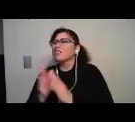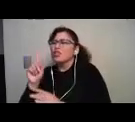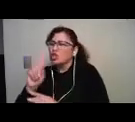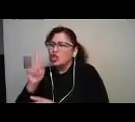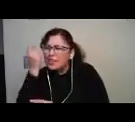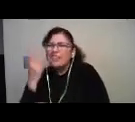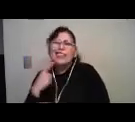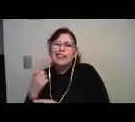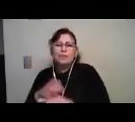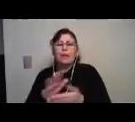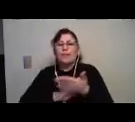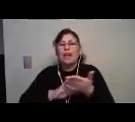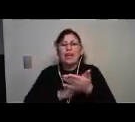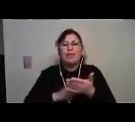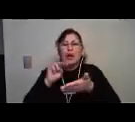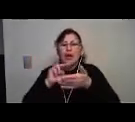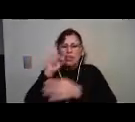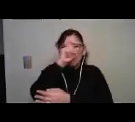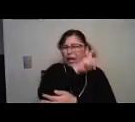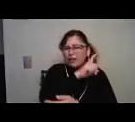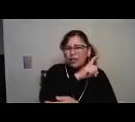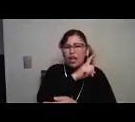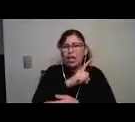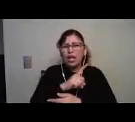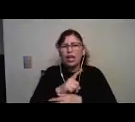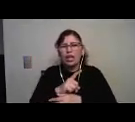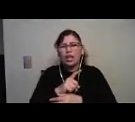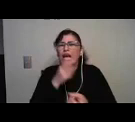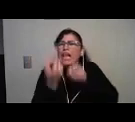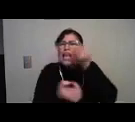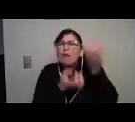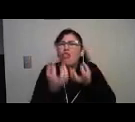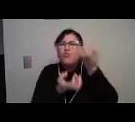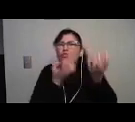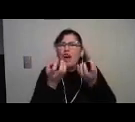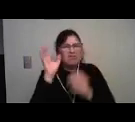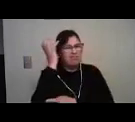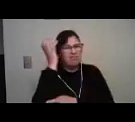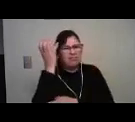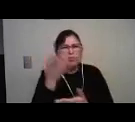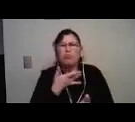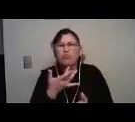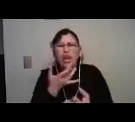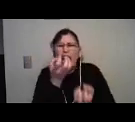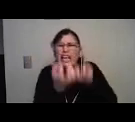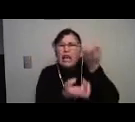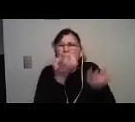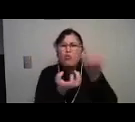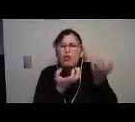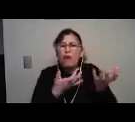En complicaciones de neuropatías periféricas, quemaduras. No entendí esa parte, ¿por qué hay quemaduras en